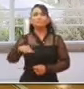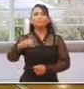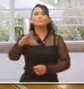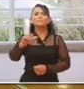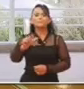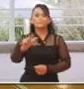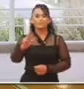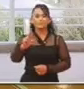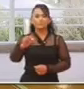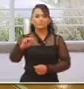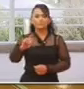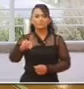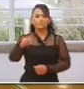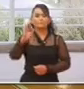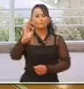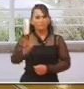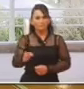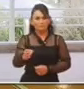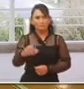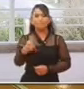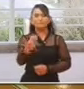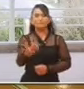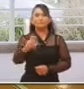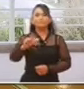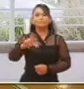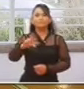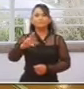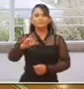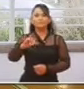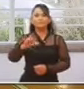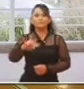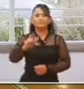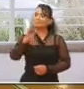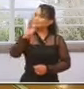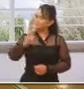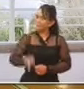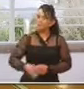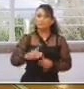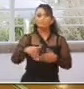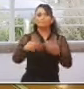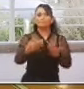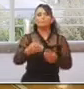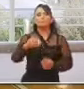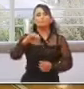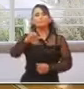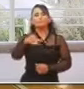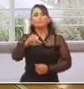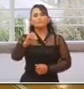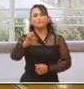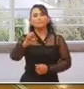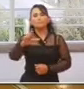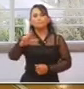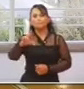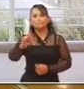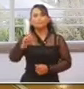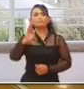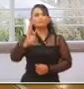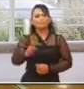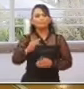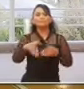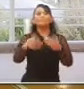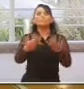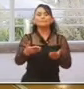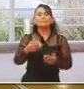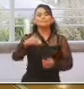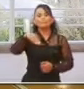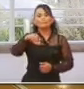Carmen Presa Ortega. A favor. Regidora Adriana Fuentes Cortés. A favor. Regidor José Luis Aguilera Rico. A favor. Regidora